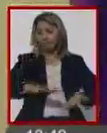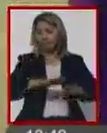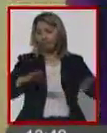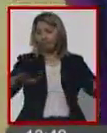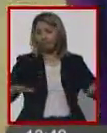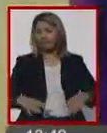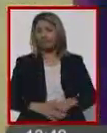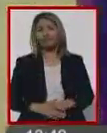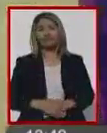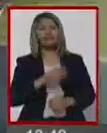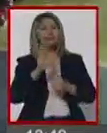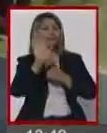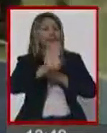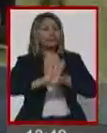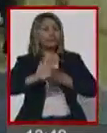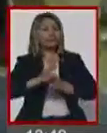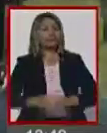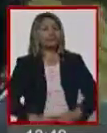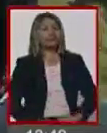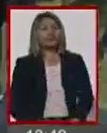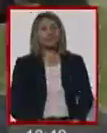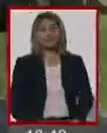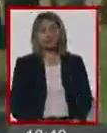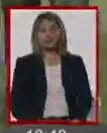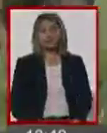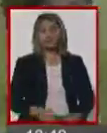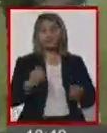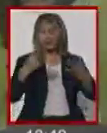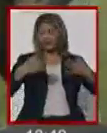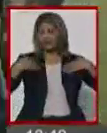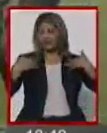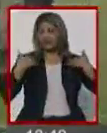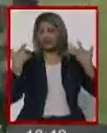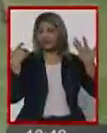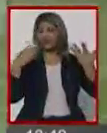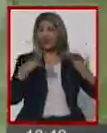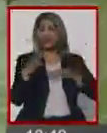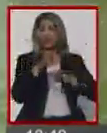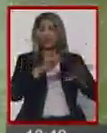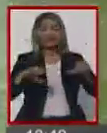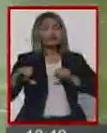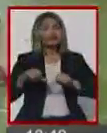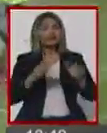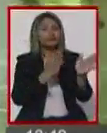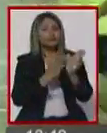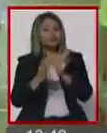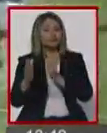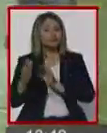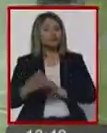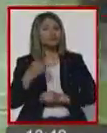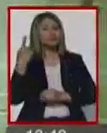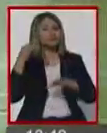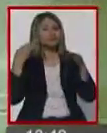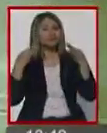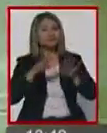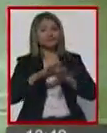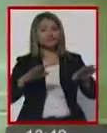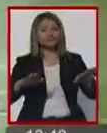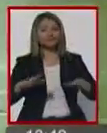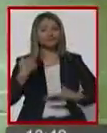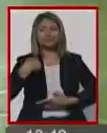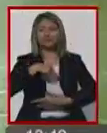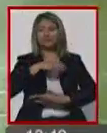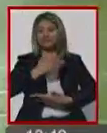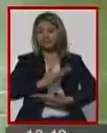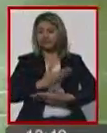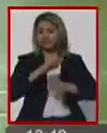niñez con seguridad. Bueno, no, contentos, felices de que las actividades que se programaron para festejar a nuestros niños, a